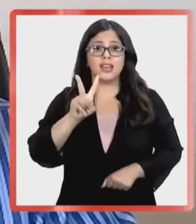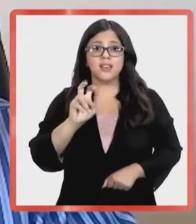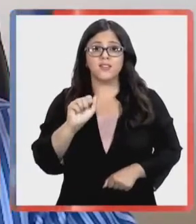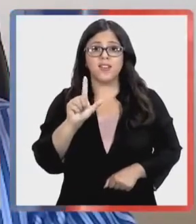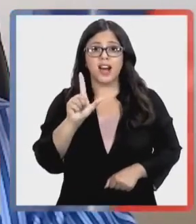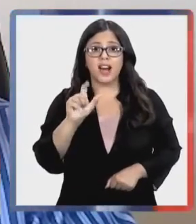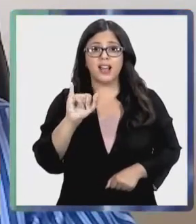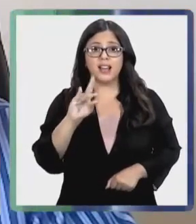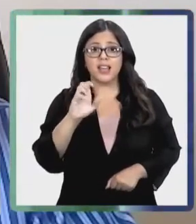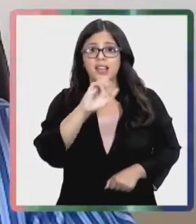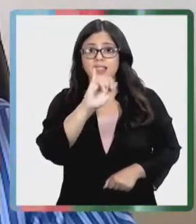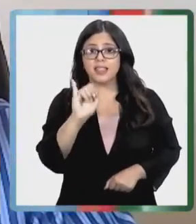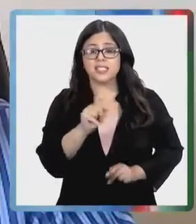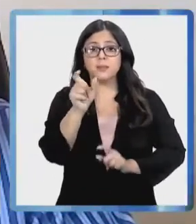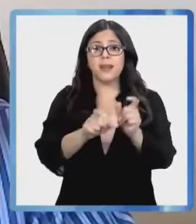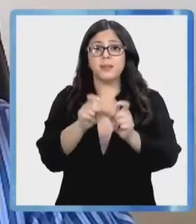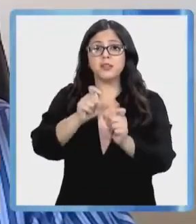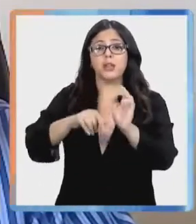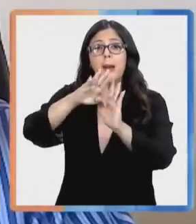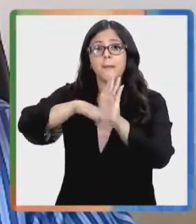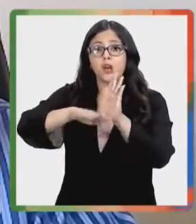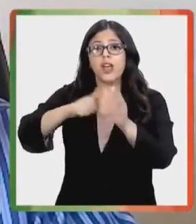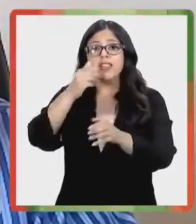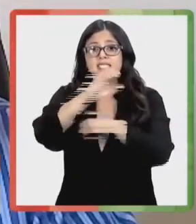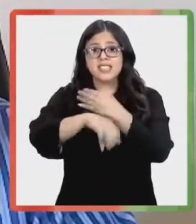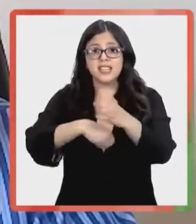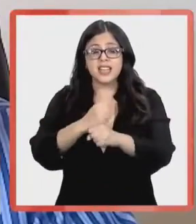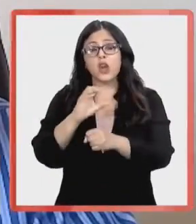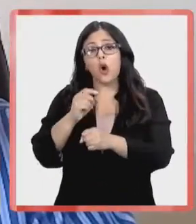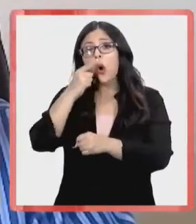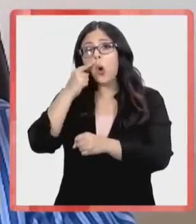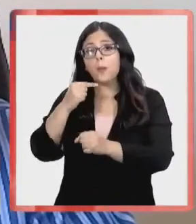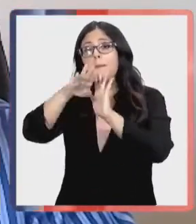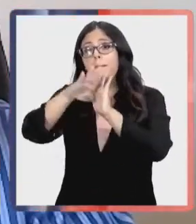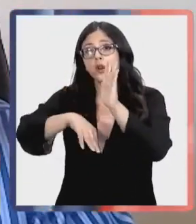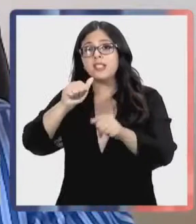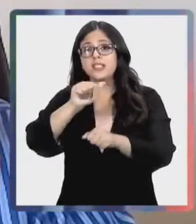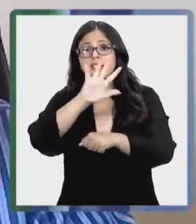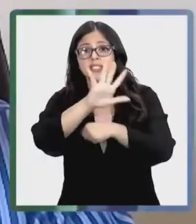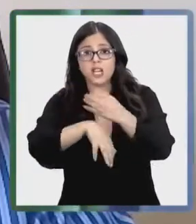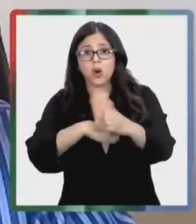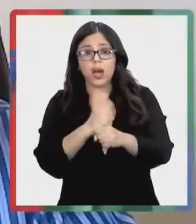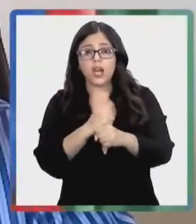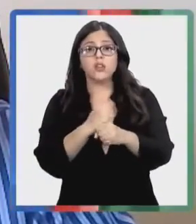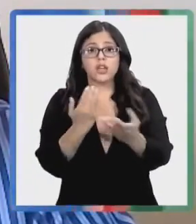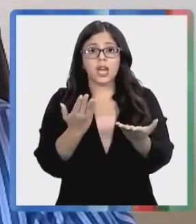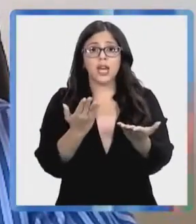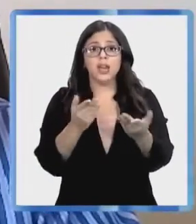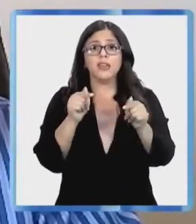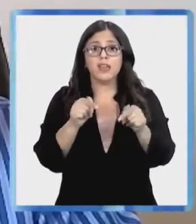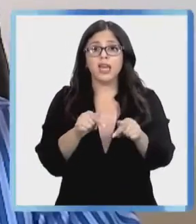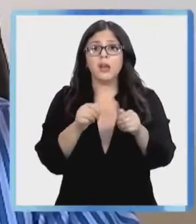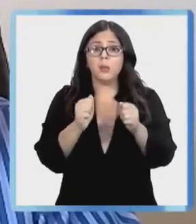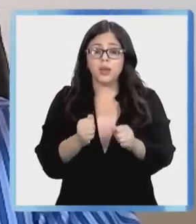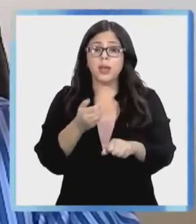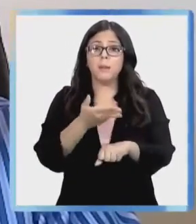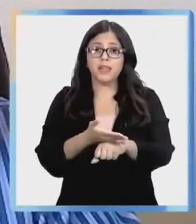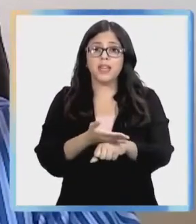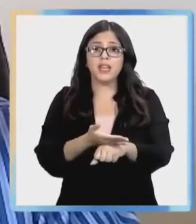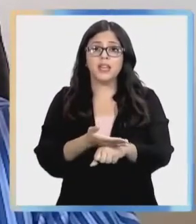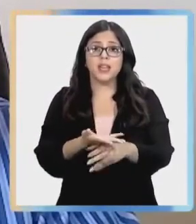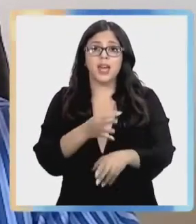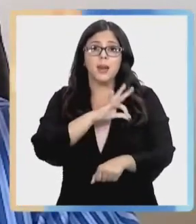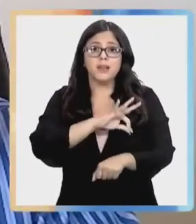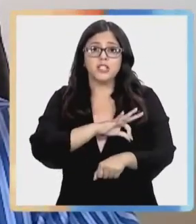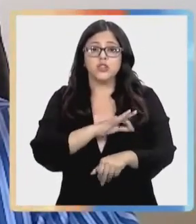para aquellas mujeres menores de 60 u hombres menores de 65, que es la edad de la jubilación ya por edad. Pero